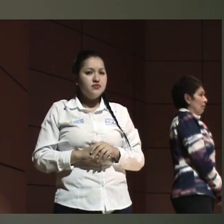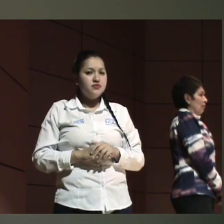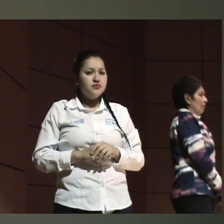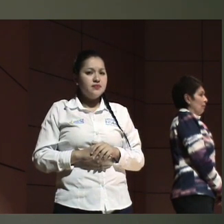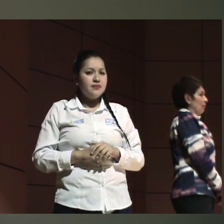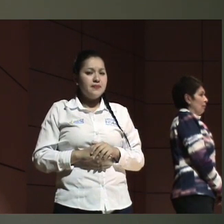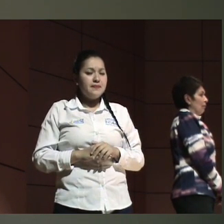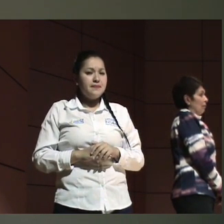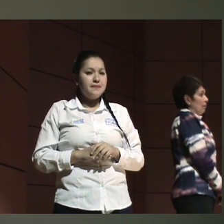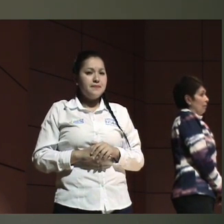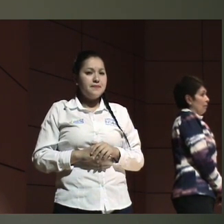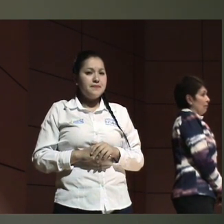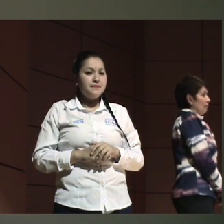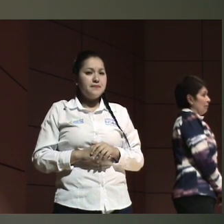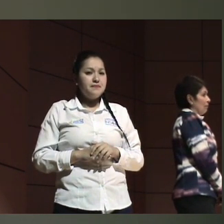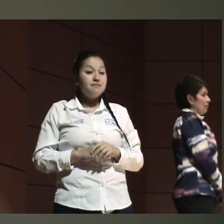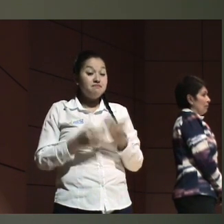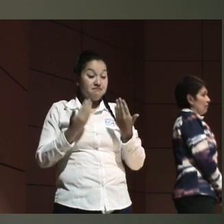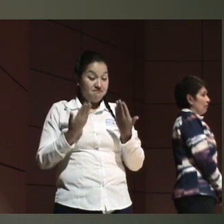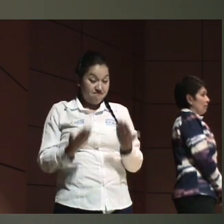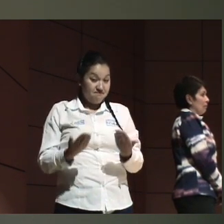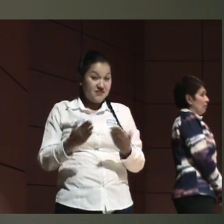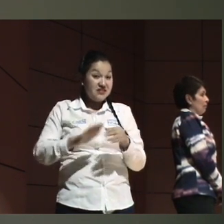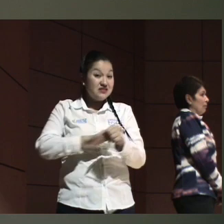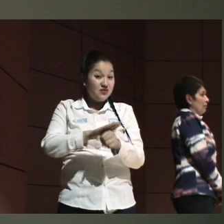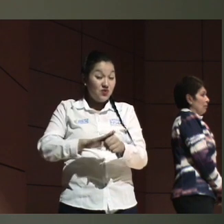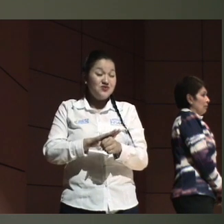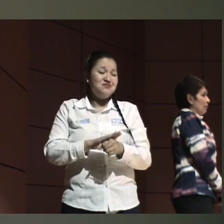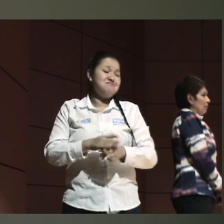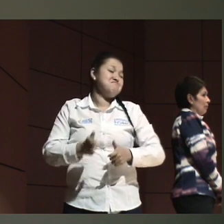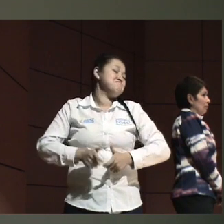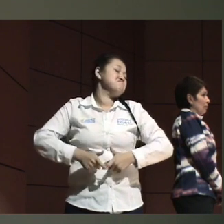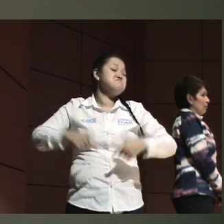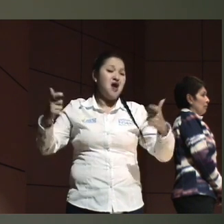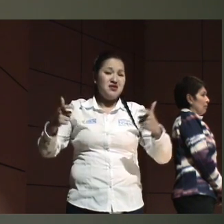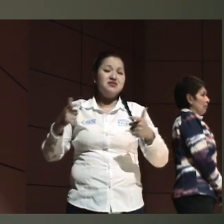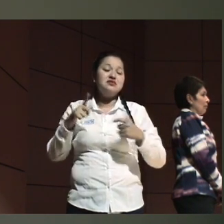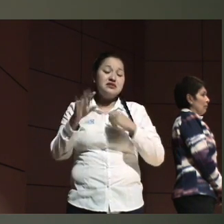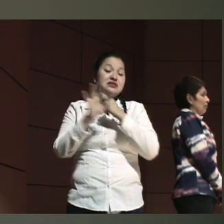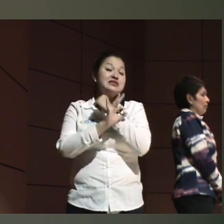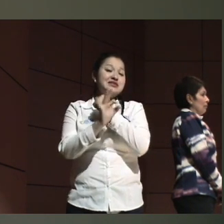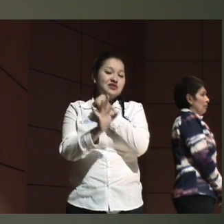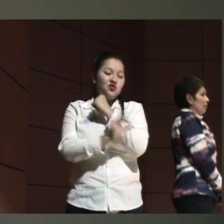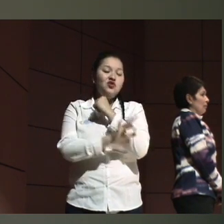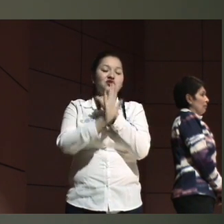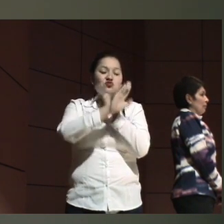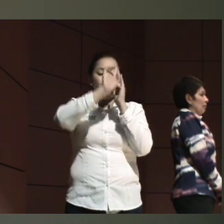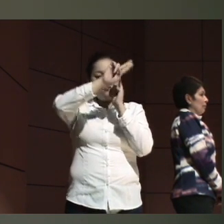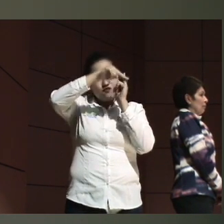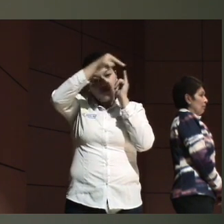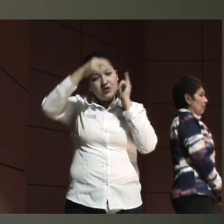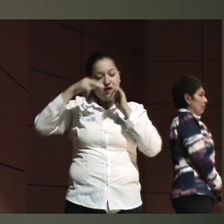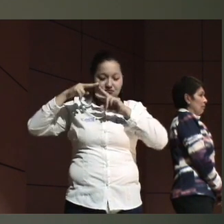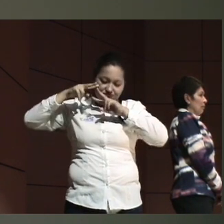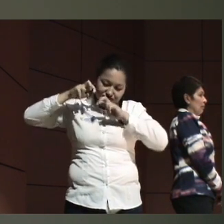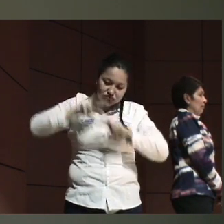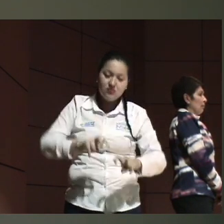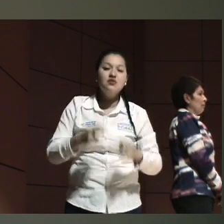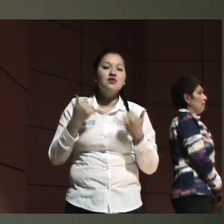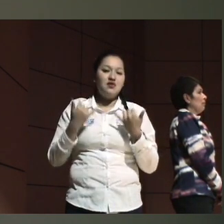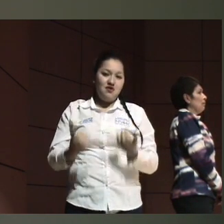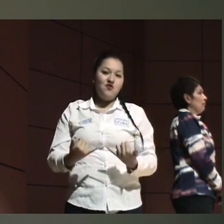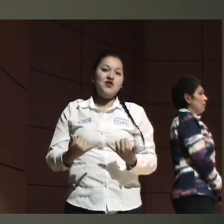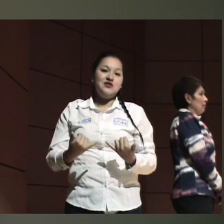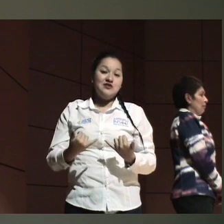sexual y este tenor son los casos que se están sorteando en la psicología forense hoy por hoy y que obviamente